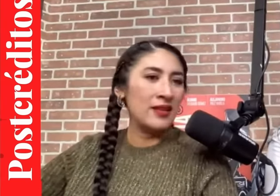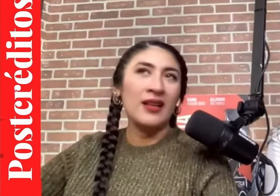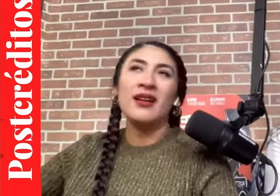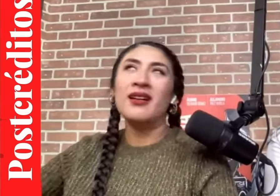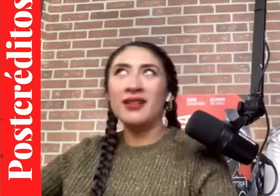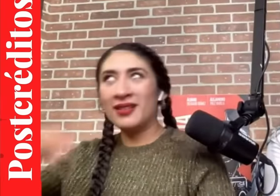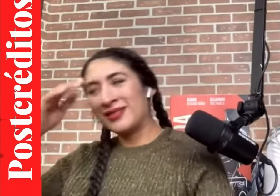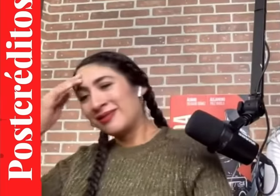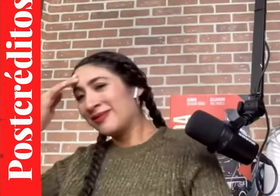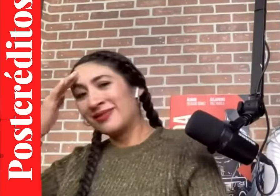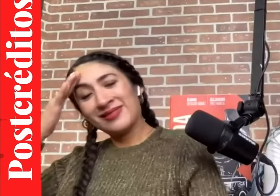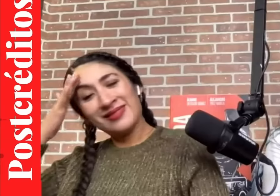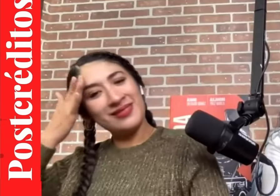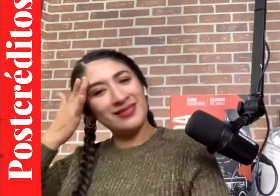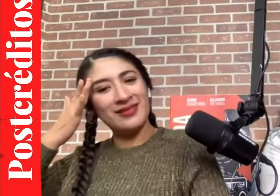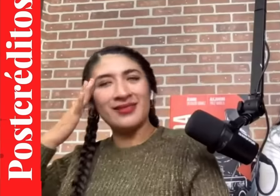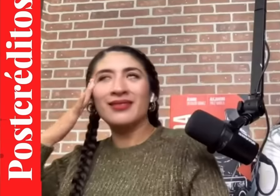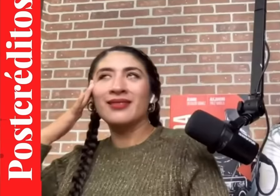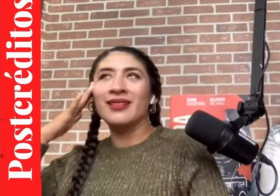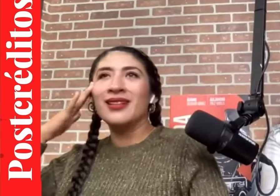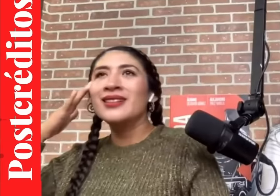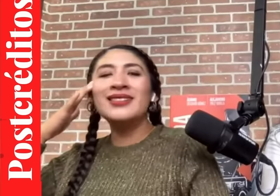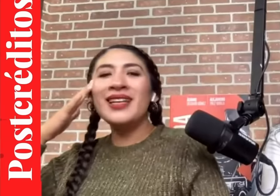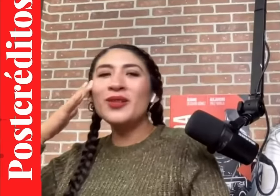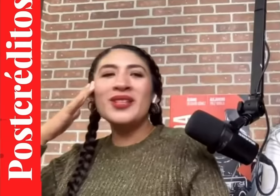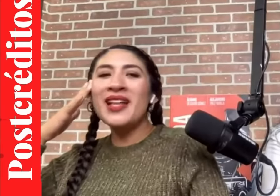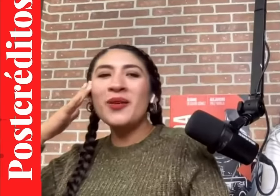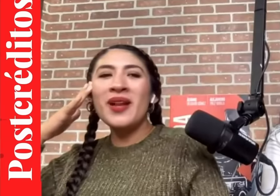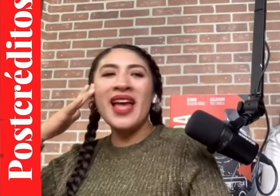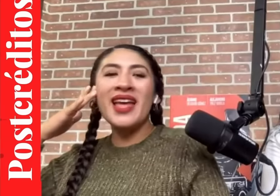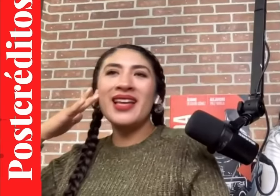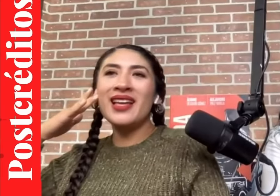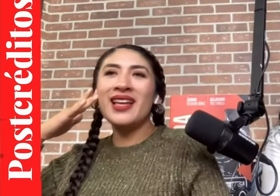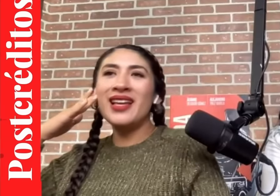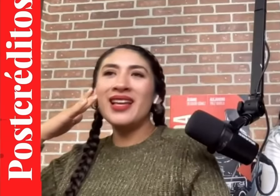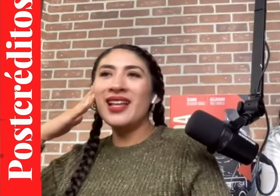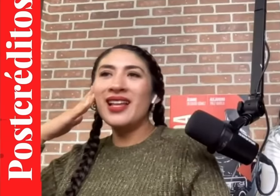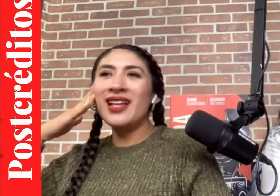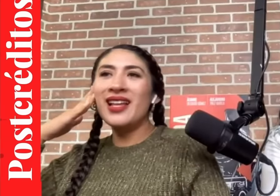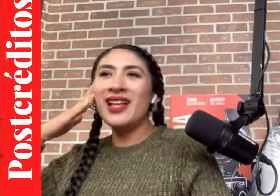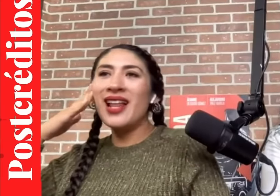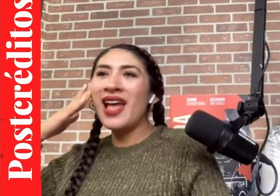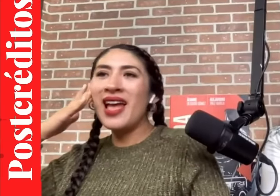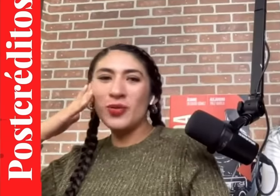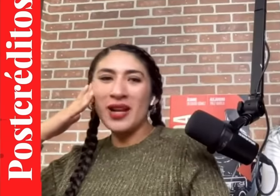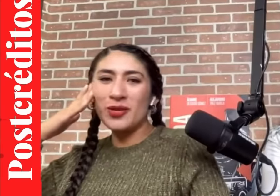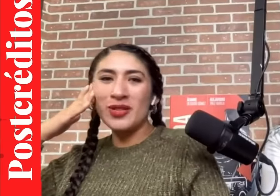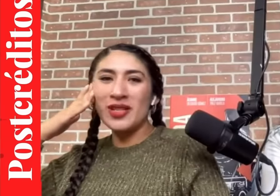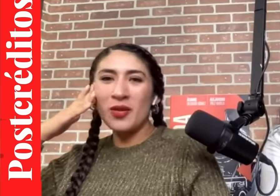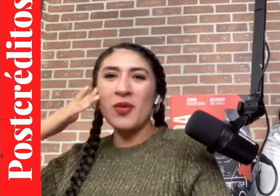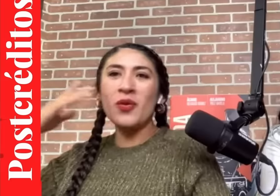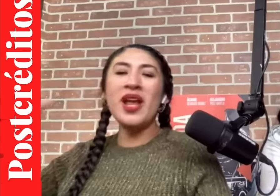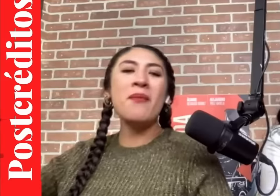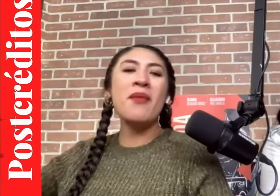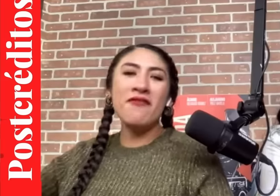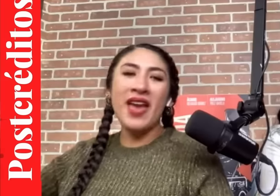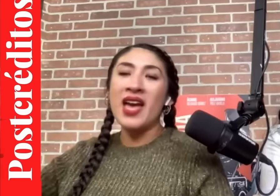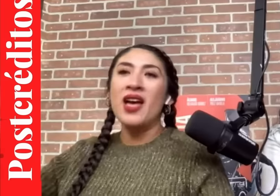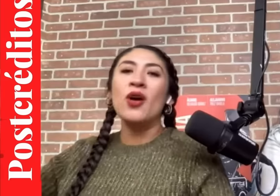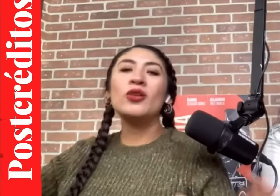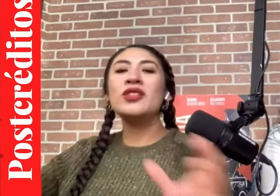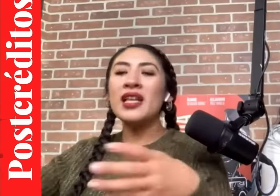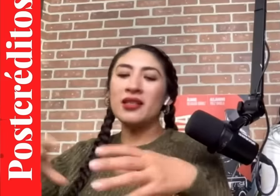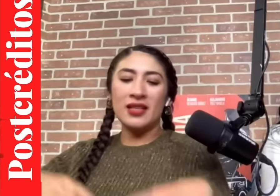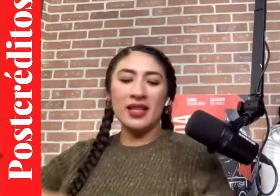búlgaros a o sea eso es muy de señora Sí o sea no la la legión de los búlgaros o sea es como una